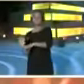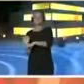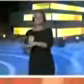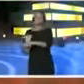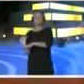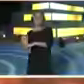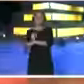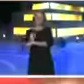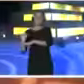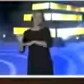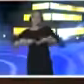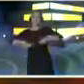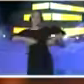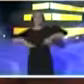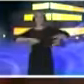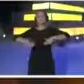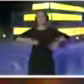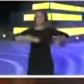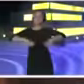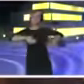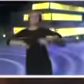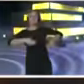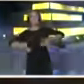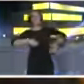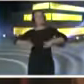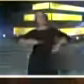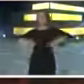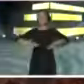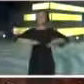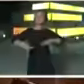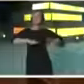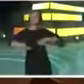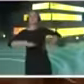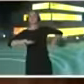agacha, menea, menea, menea, qué bonito, qué bonito.